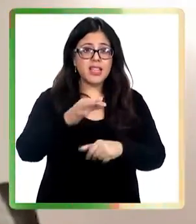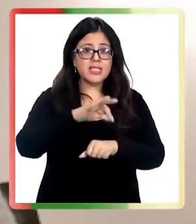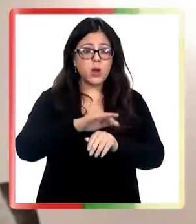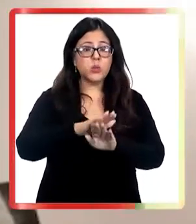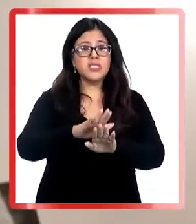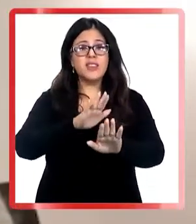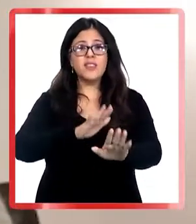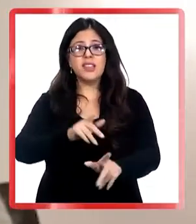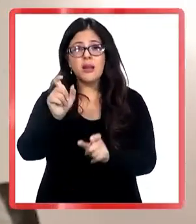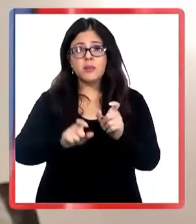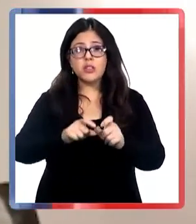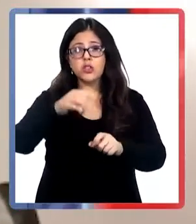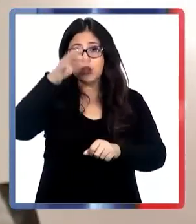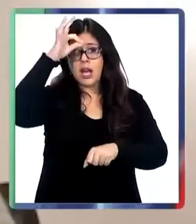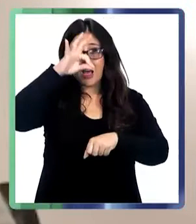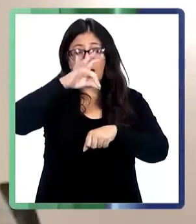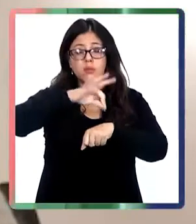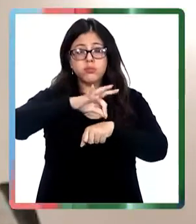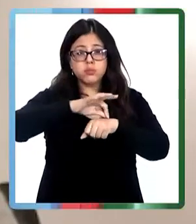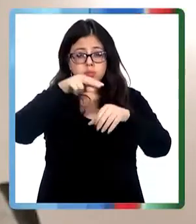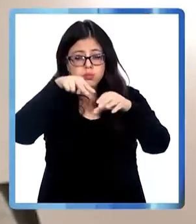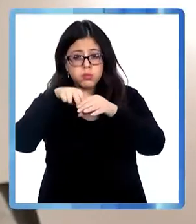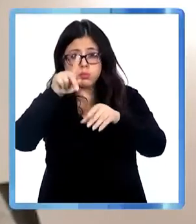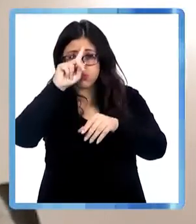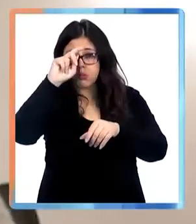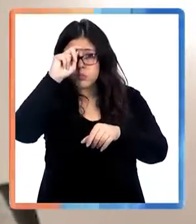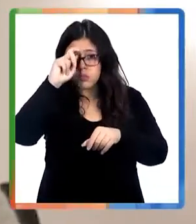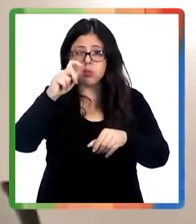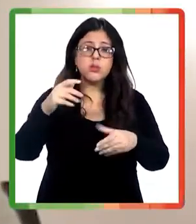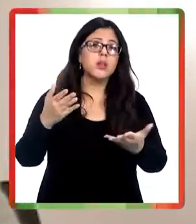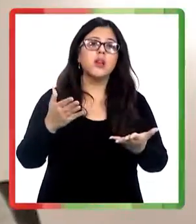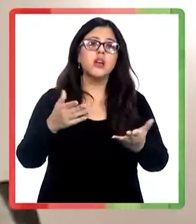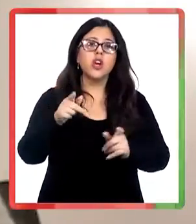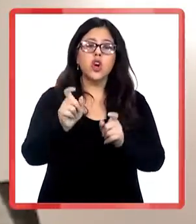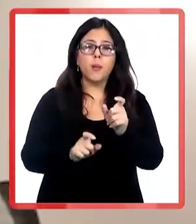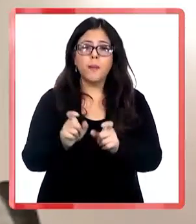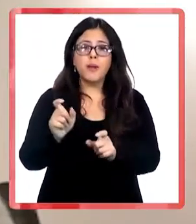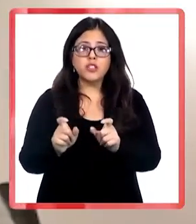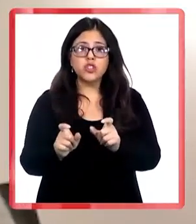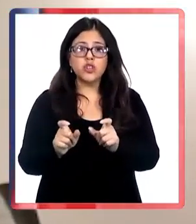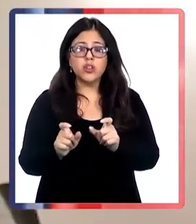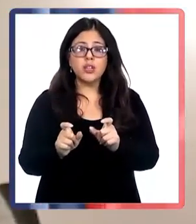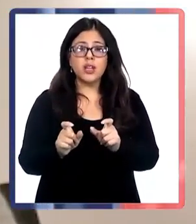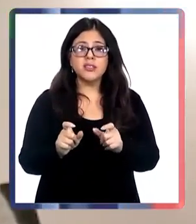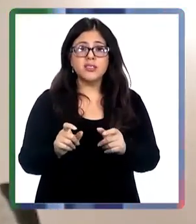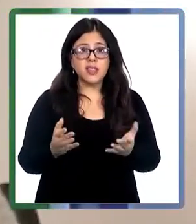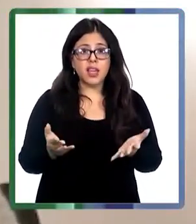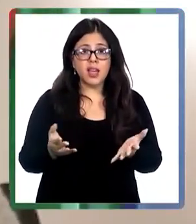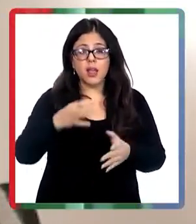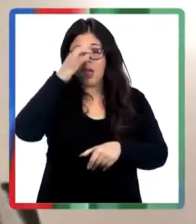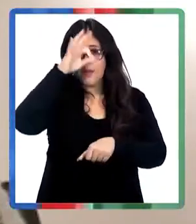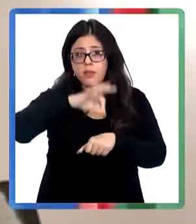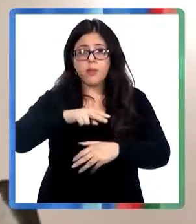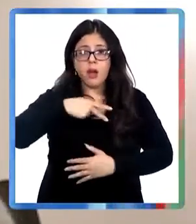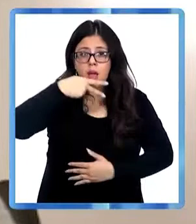colapsar nuestras unidades de hospitalización con casos de patologías